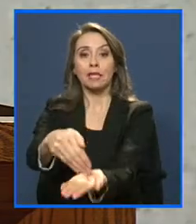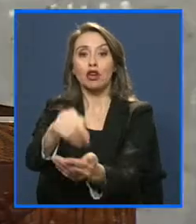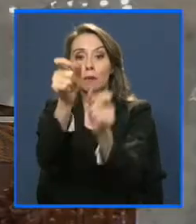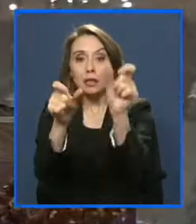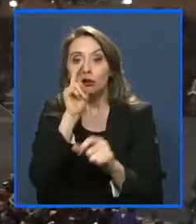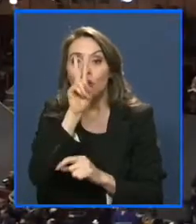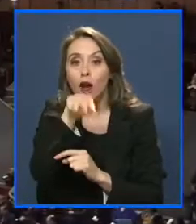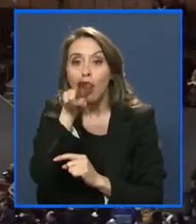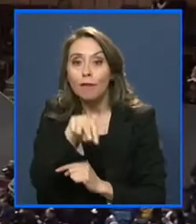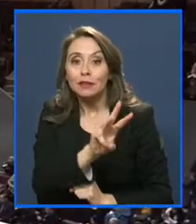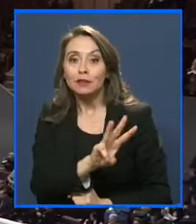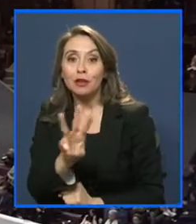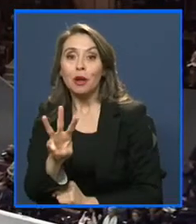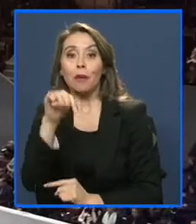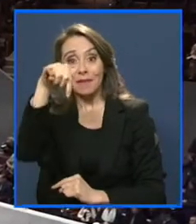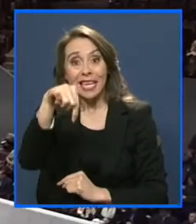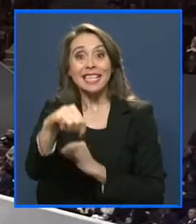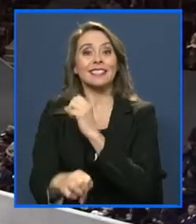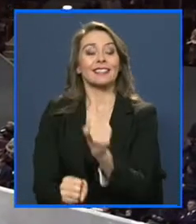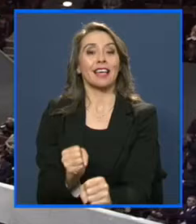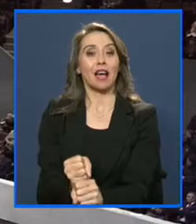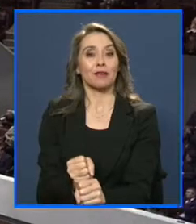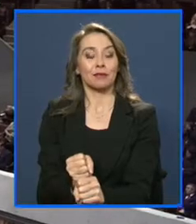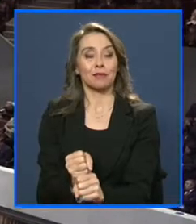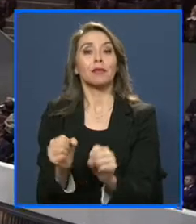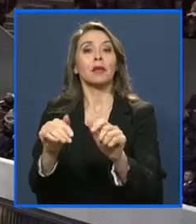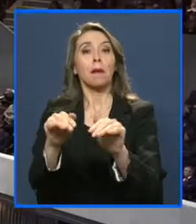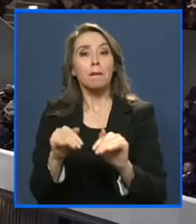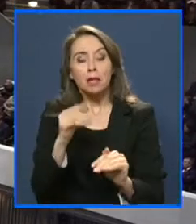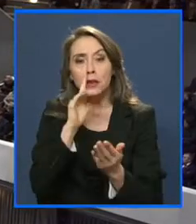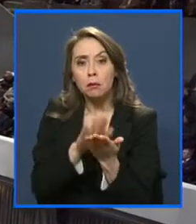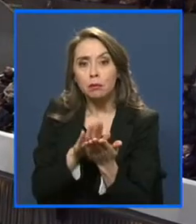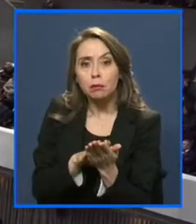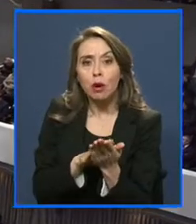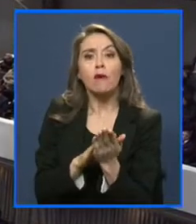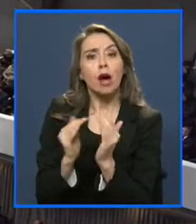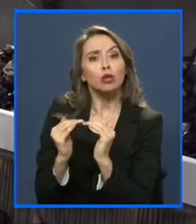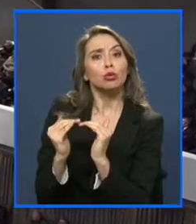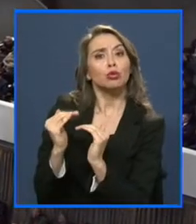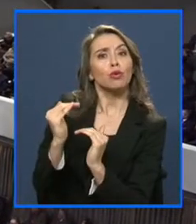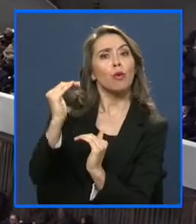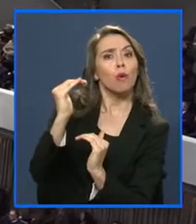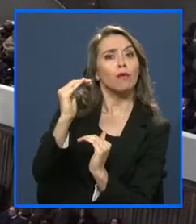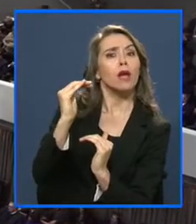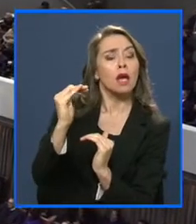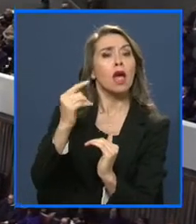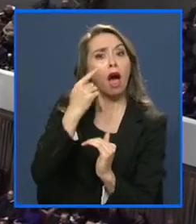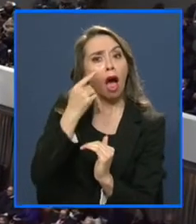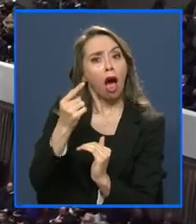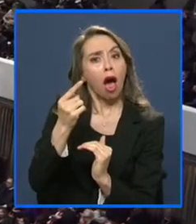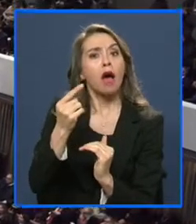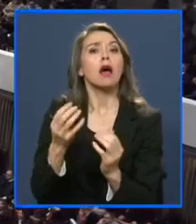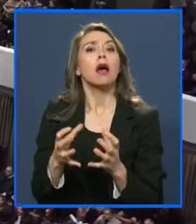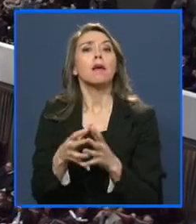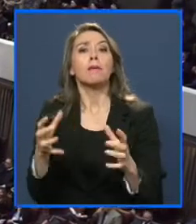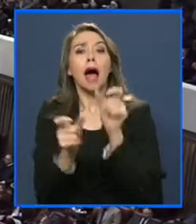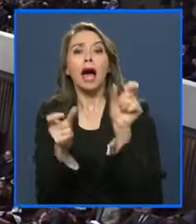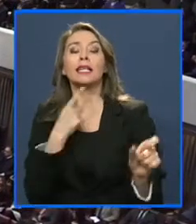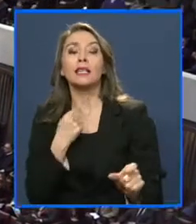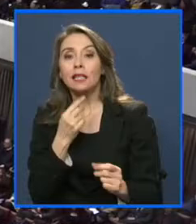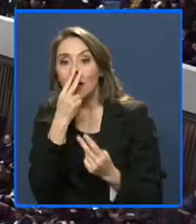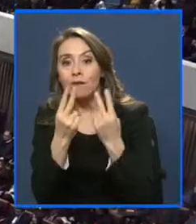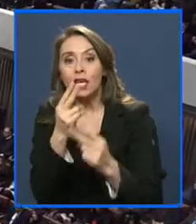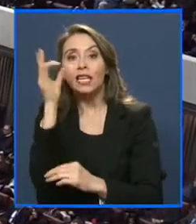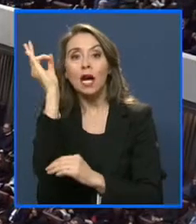visitas en lo que va del presente año la misma verificación de tendencia se observa en el creciente interés del seguimiento de las